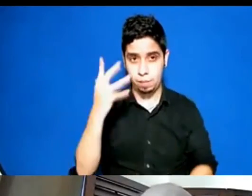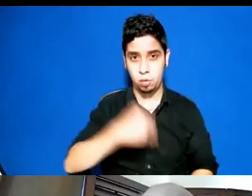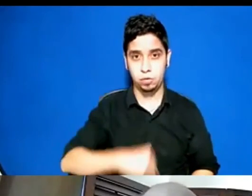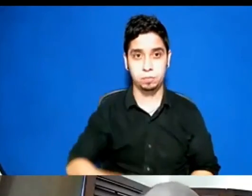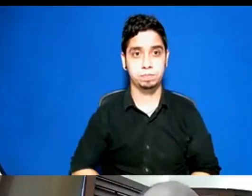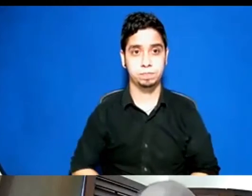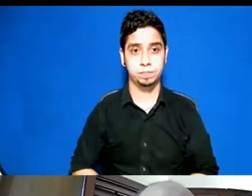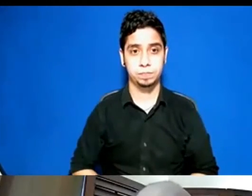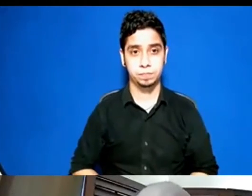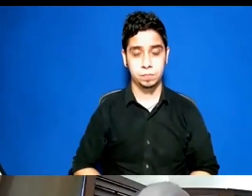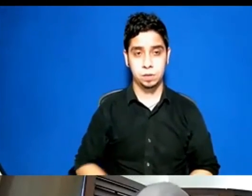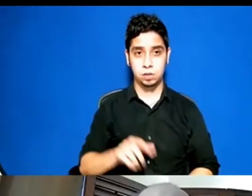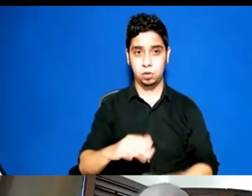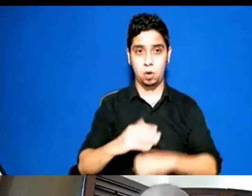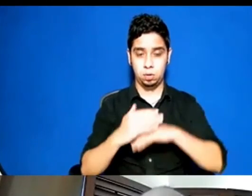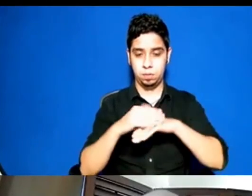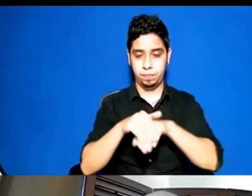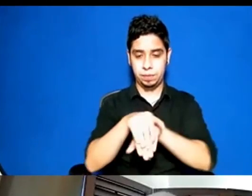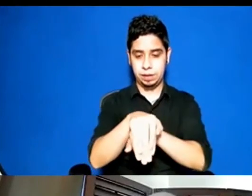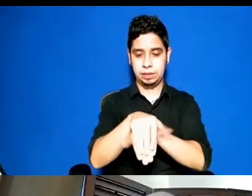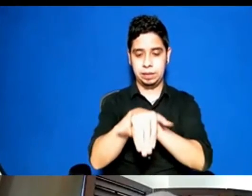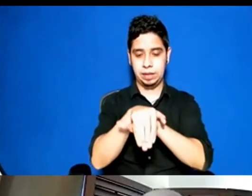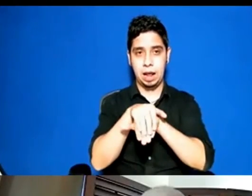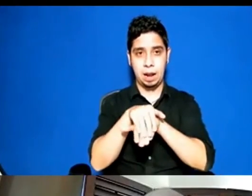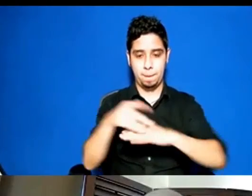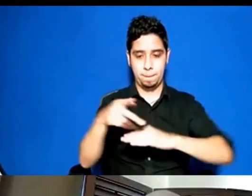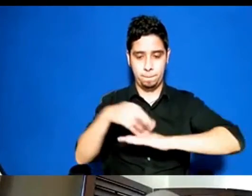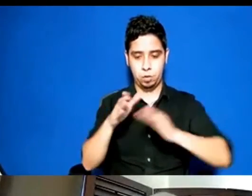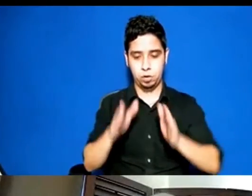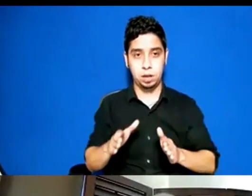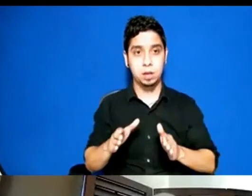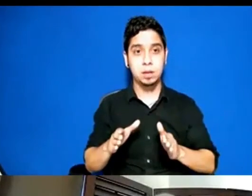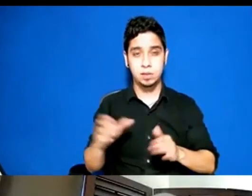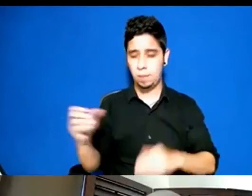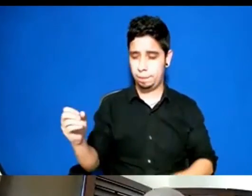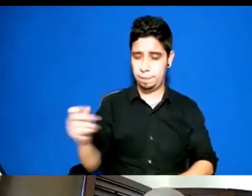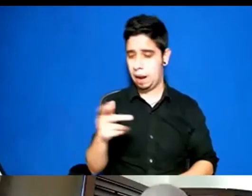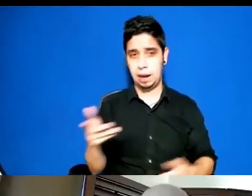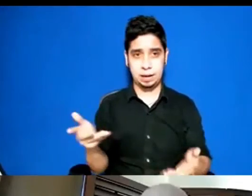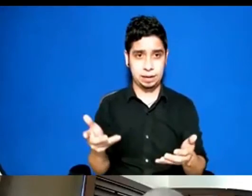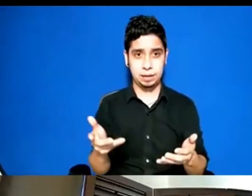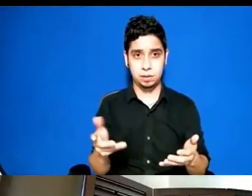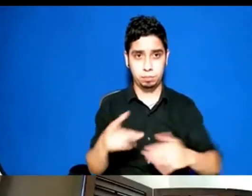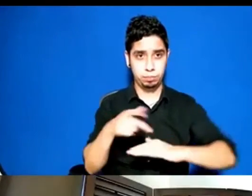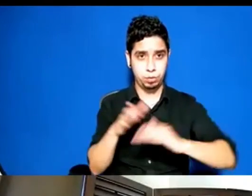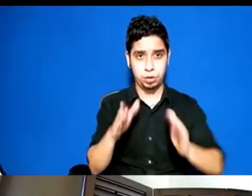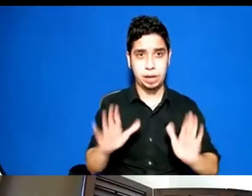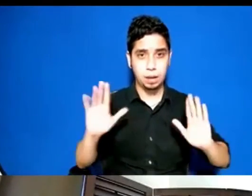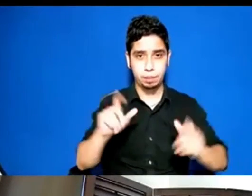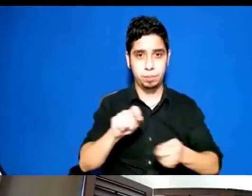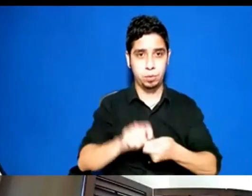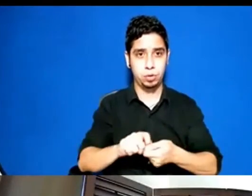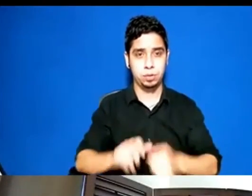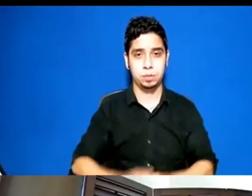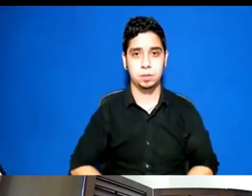Y son tinglares boricuas. Ellas regresan al lugar, ellas son puertorriqueñas. Exacto, yo no voy a